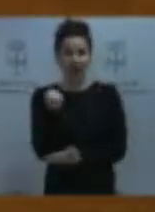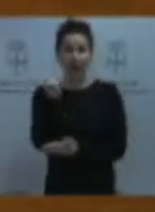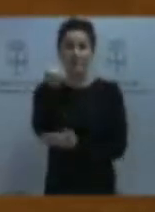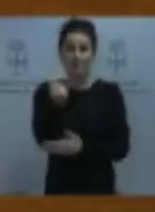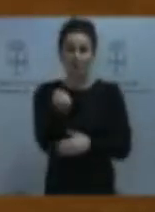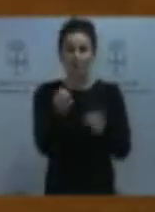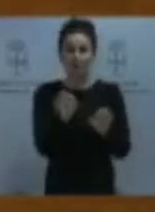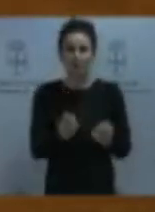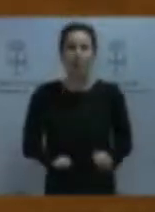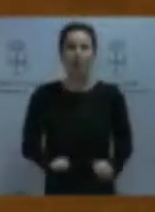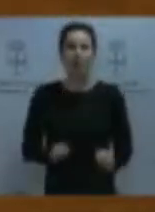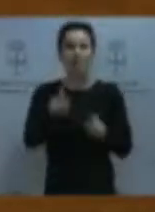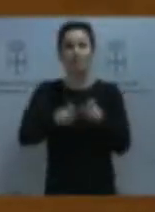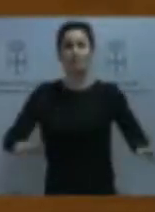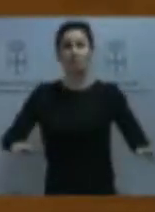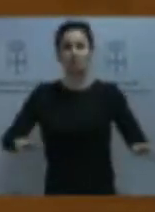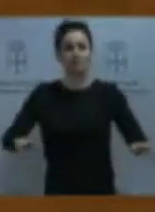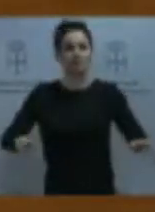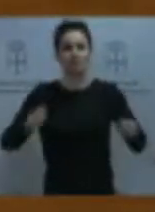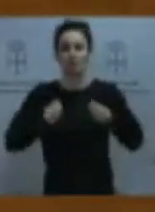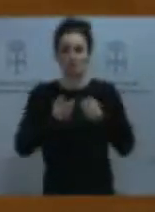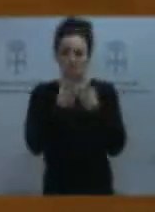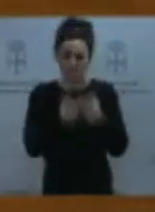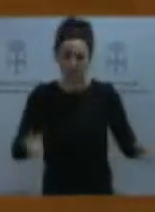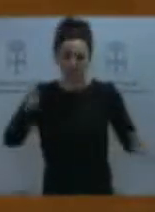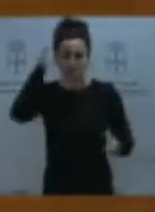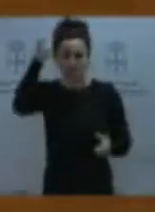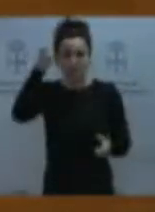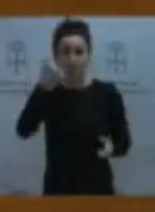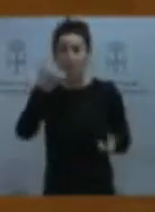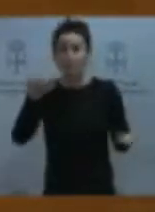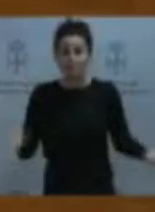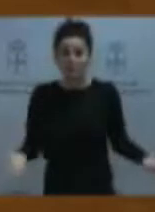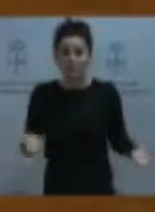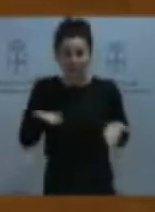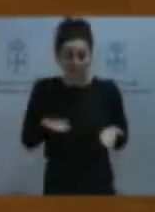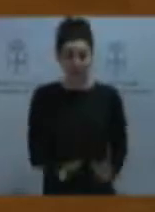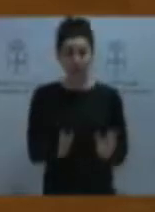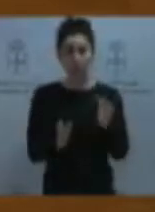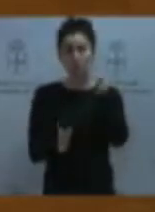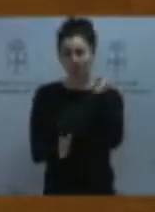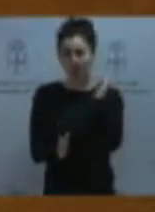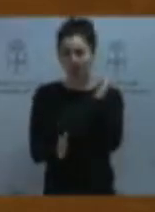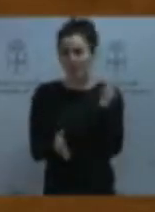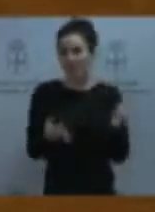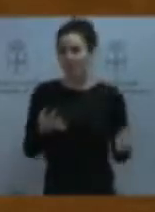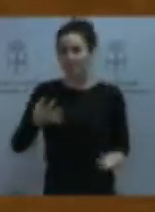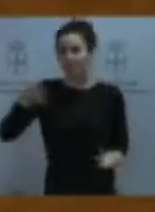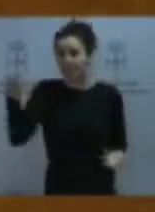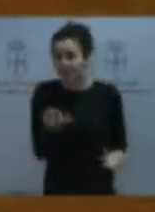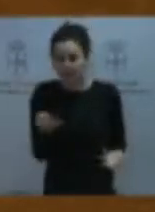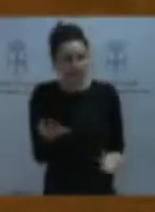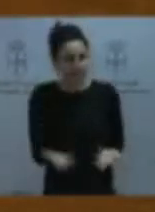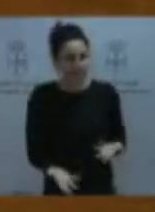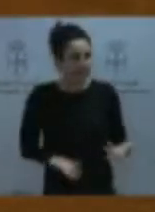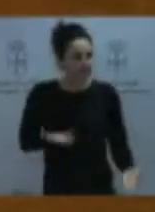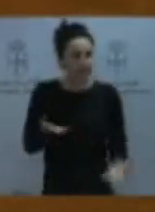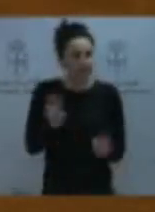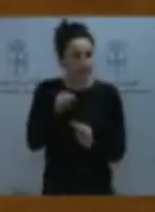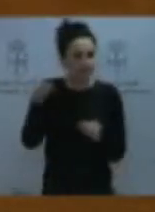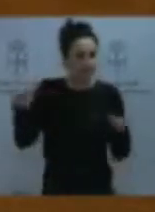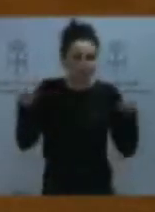familias que, evidentemente, tienen fíos y tienen que tener a las suas fías y a fíos atendidos en la mayor proximidad posible,